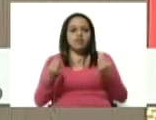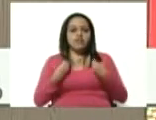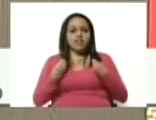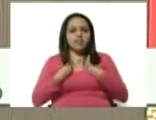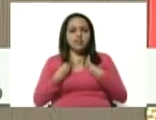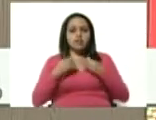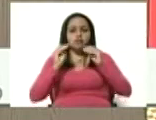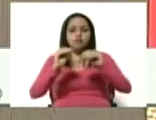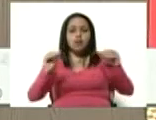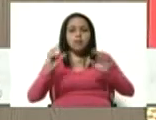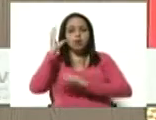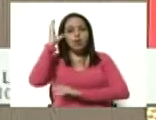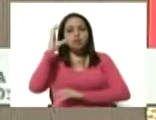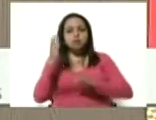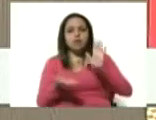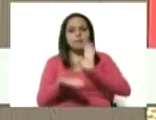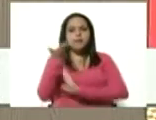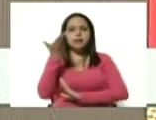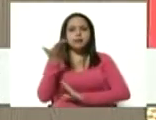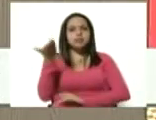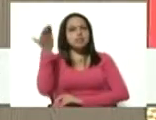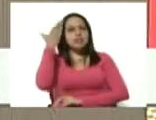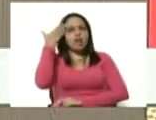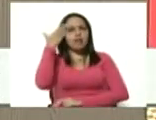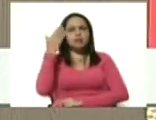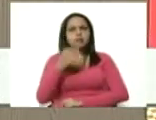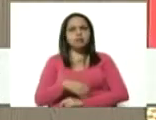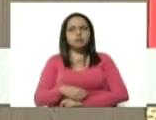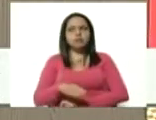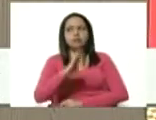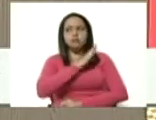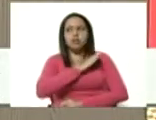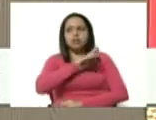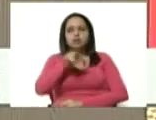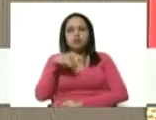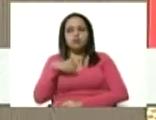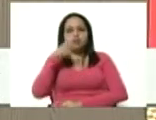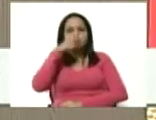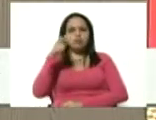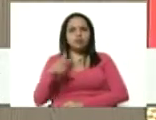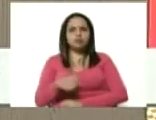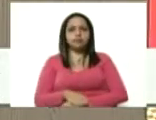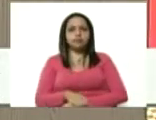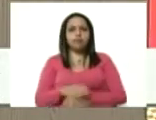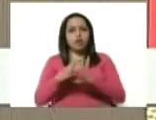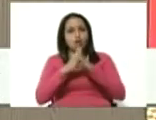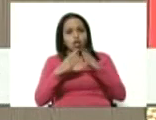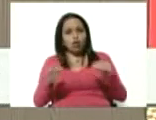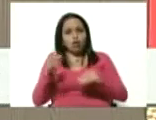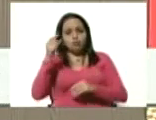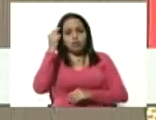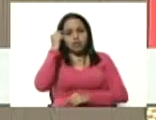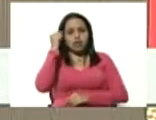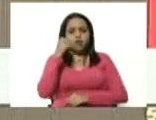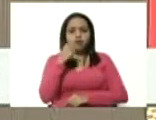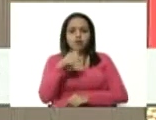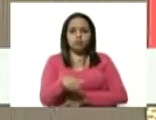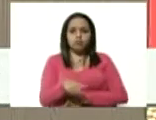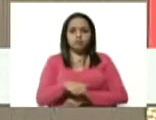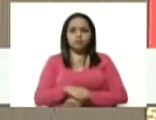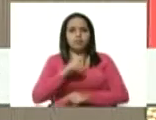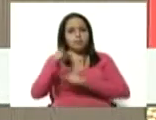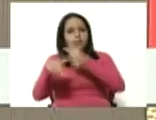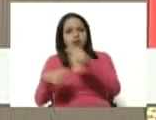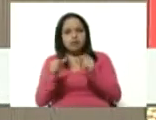a la máxima conciencia que sabemos tiene nuestro pueblo. Bueno, eso es todo por el día de hoy. Mañana